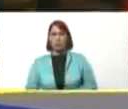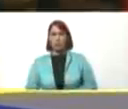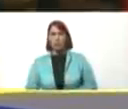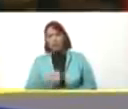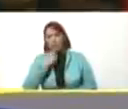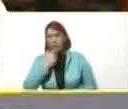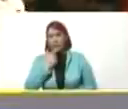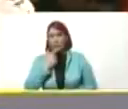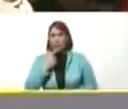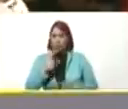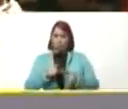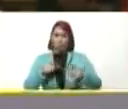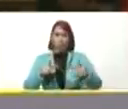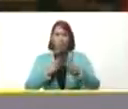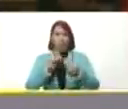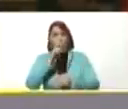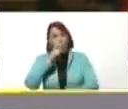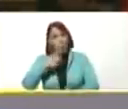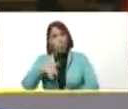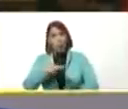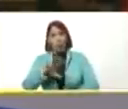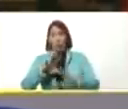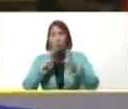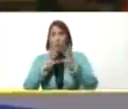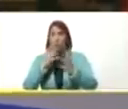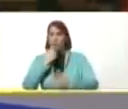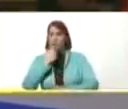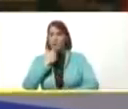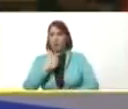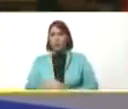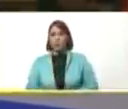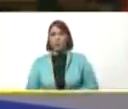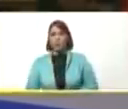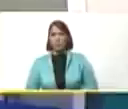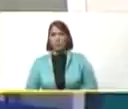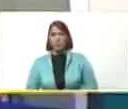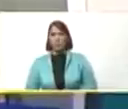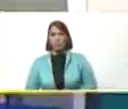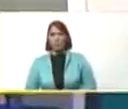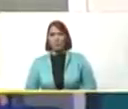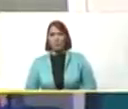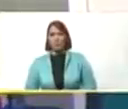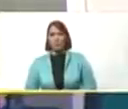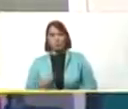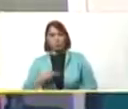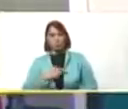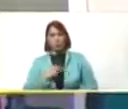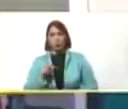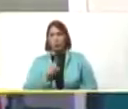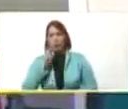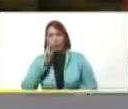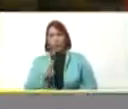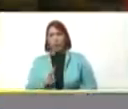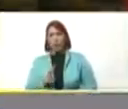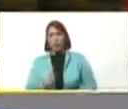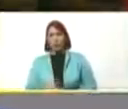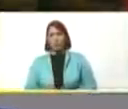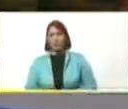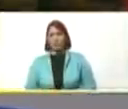una belleza, todos los pueblos del mundo. Y uno no ve, Carmen Teresa, mira esta